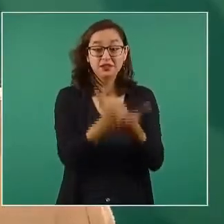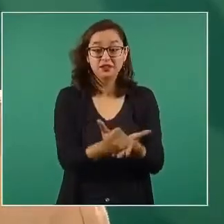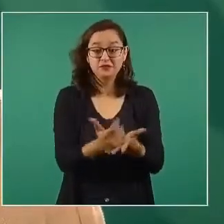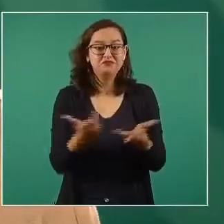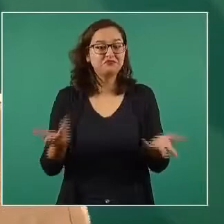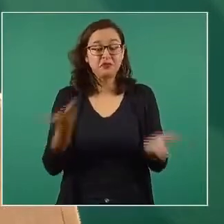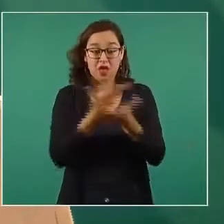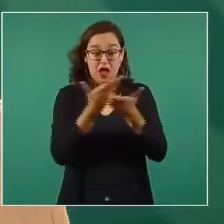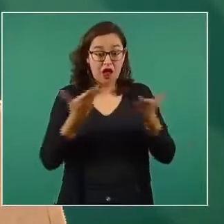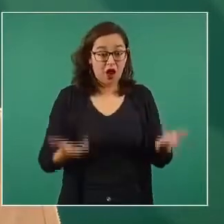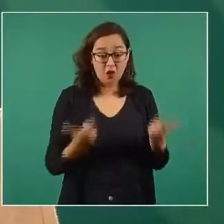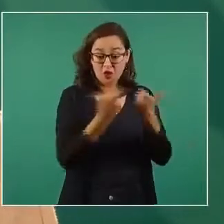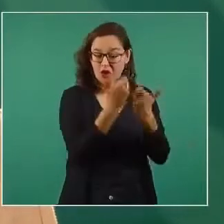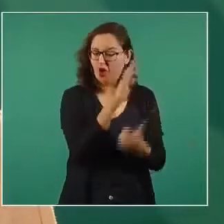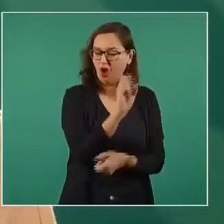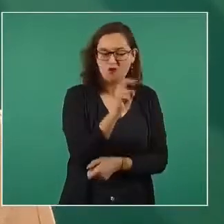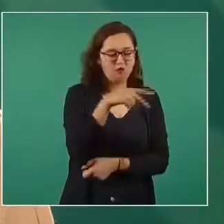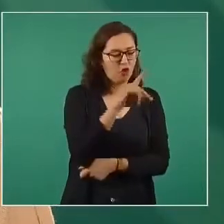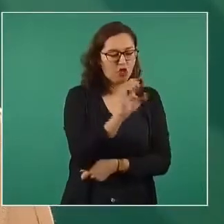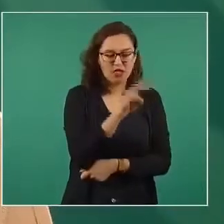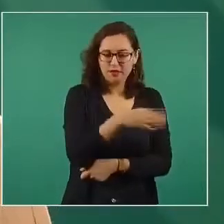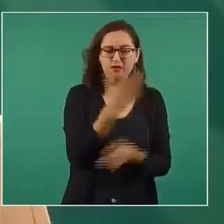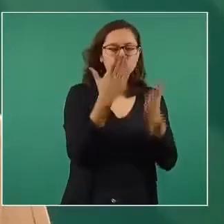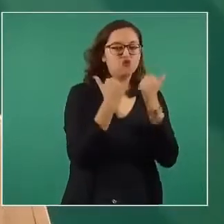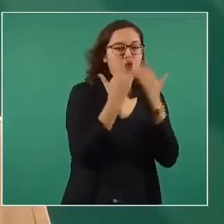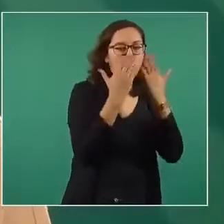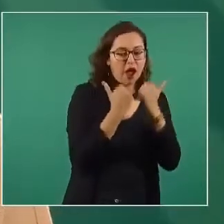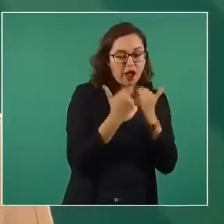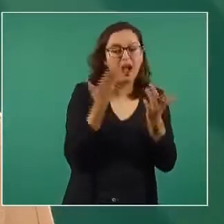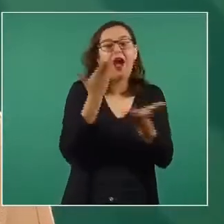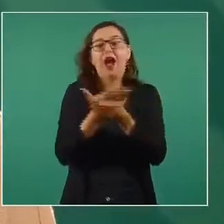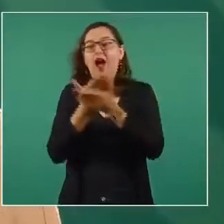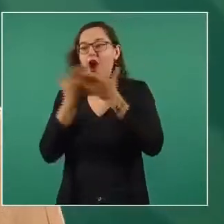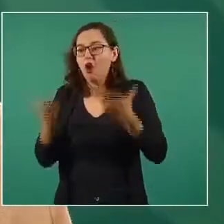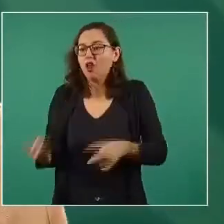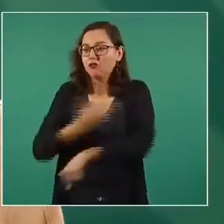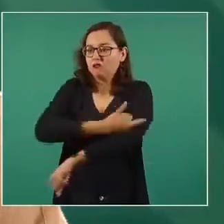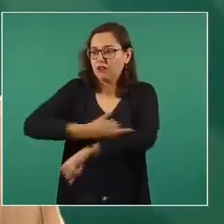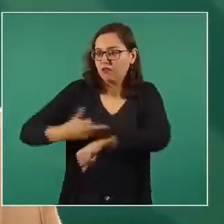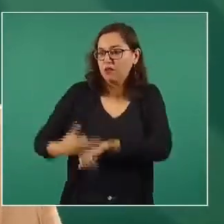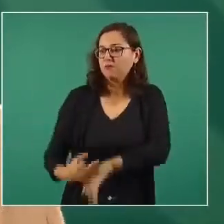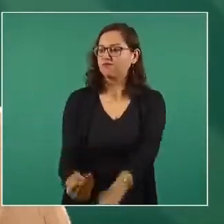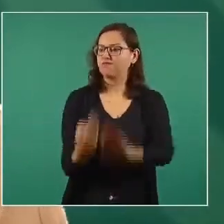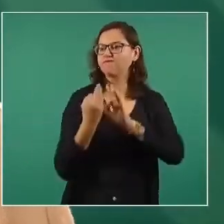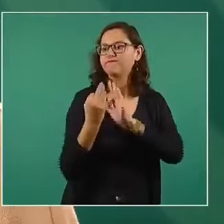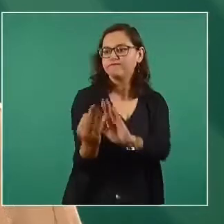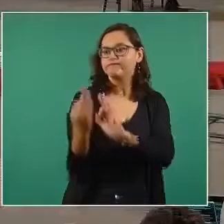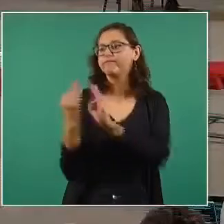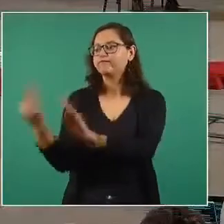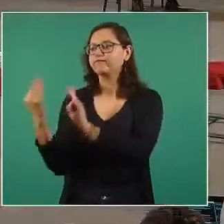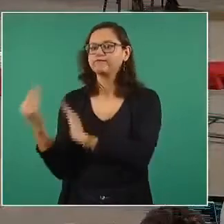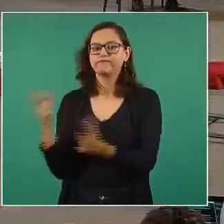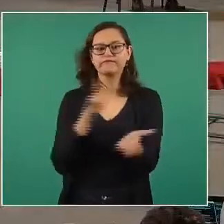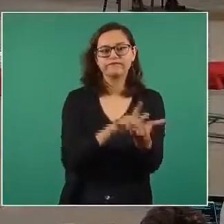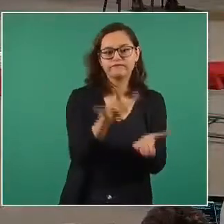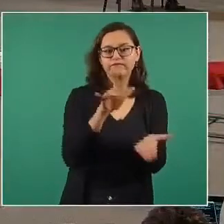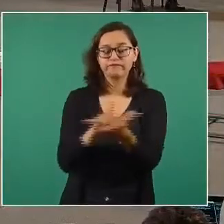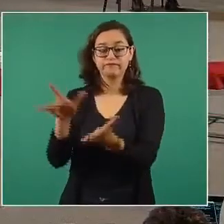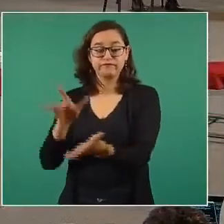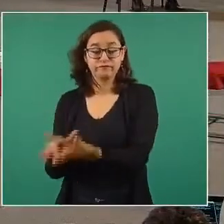reciben directamente las familias afectadas, sin intermediarios. Aquí vemos el número de declaratorias